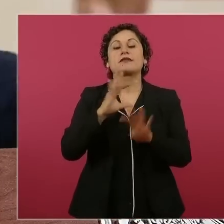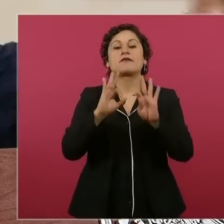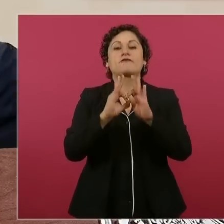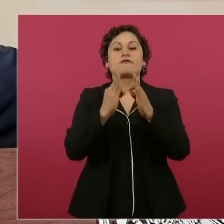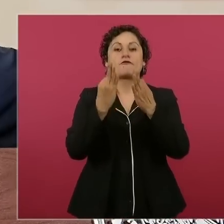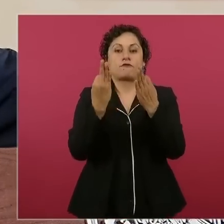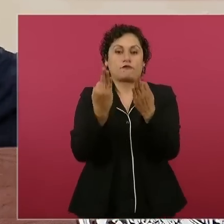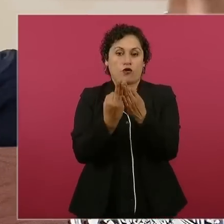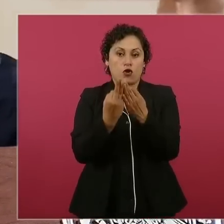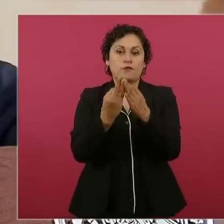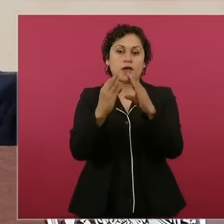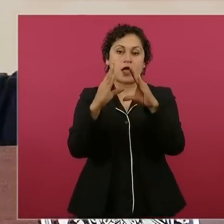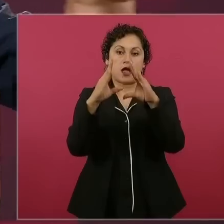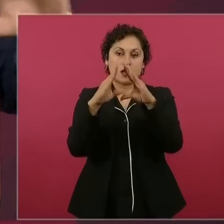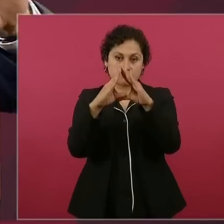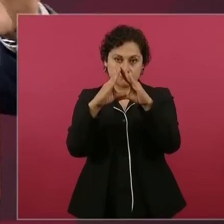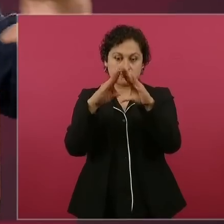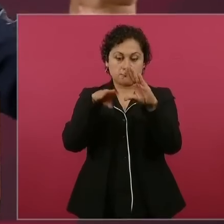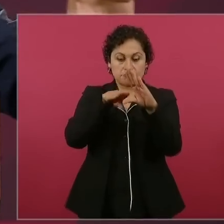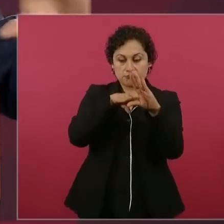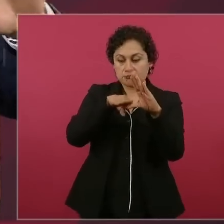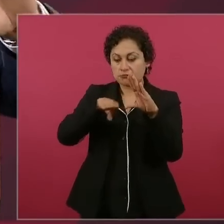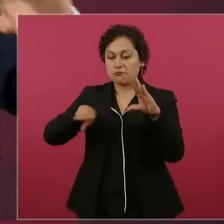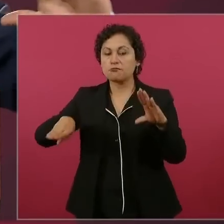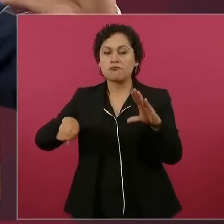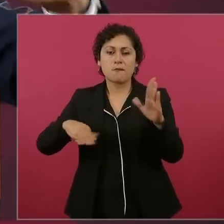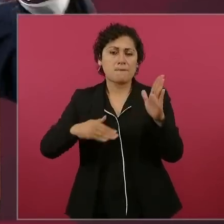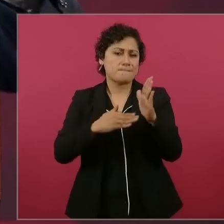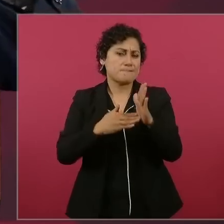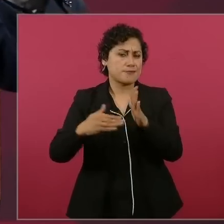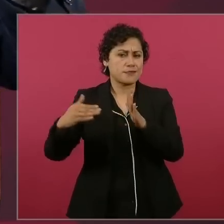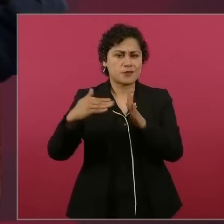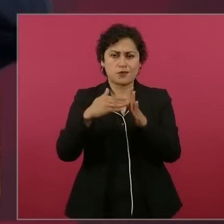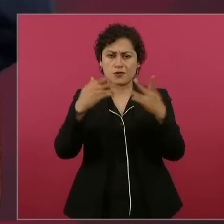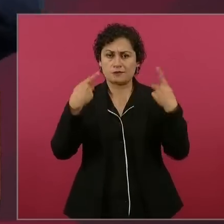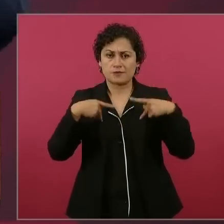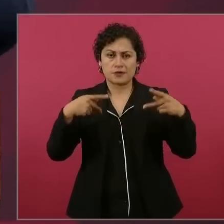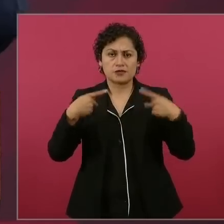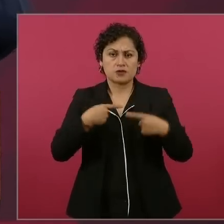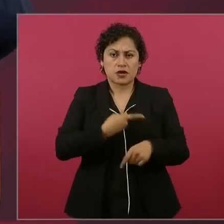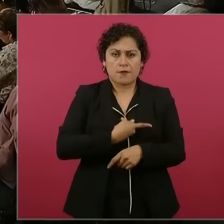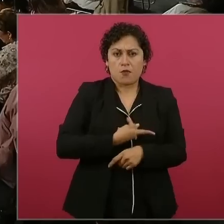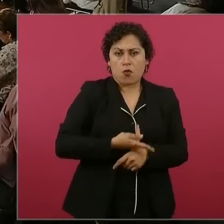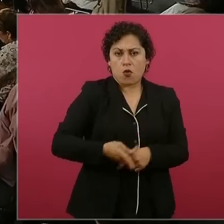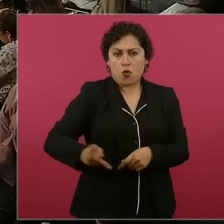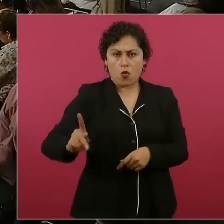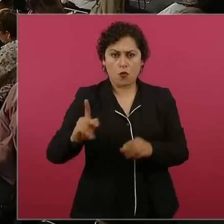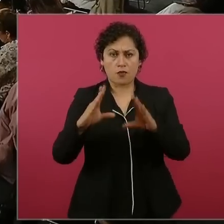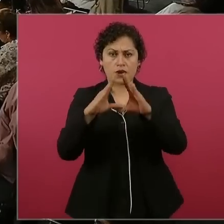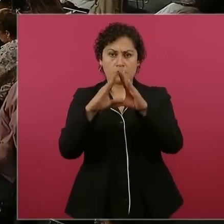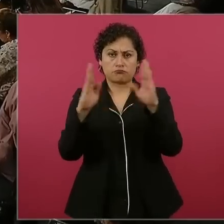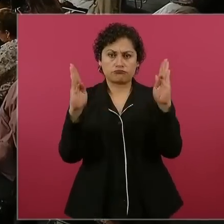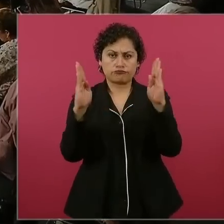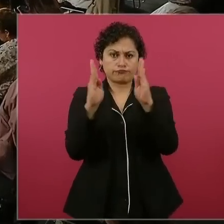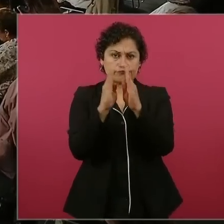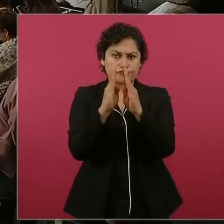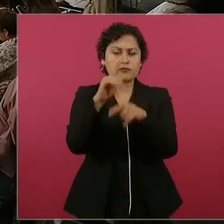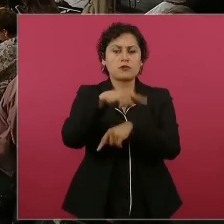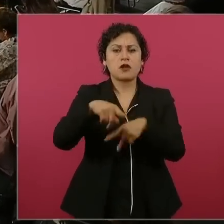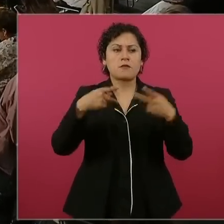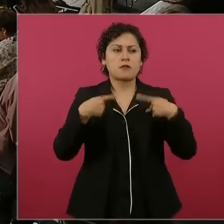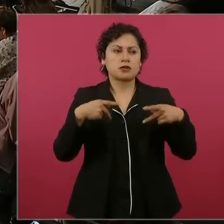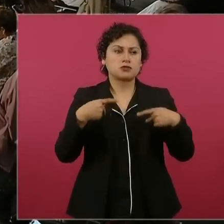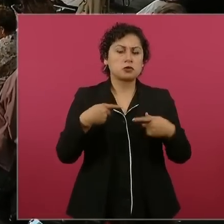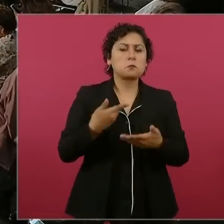En la base hay millones de pobres, una clase media reducida